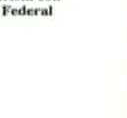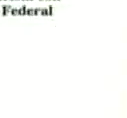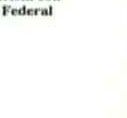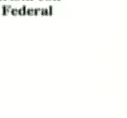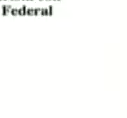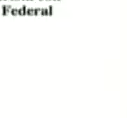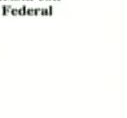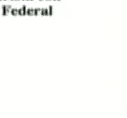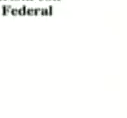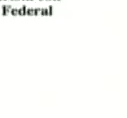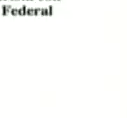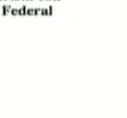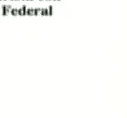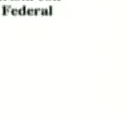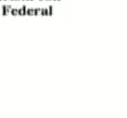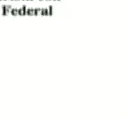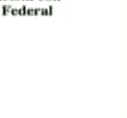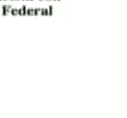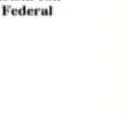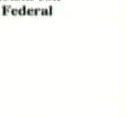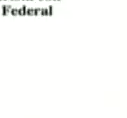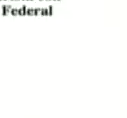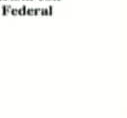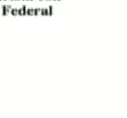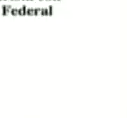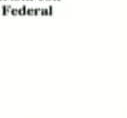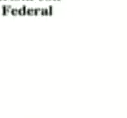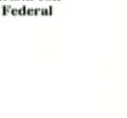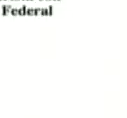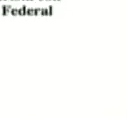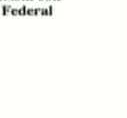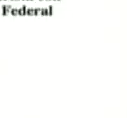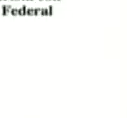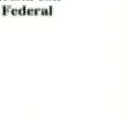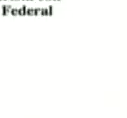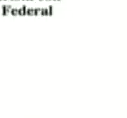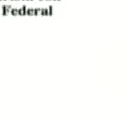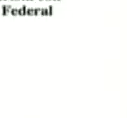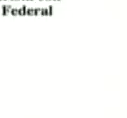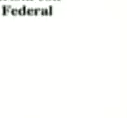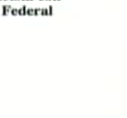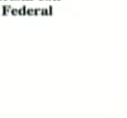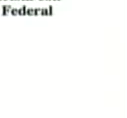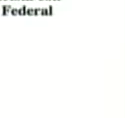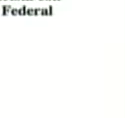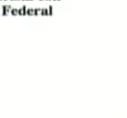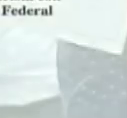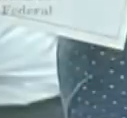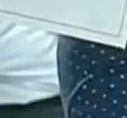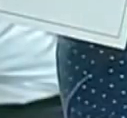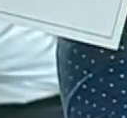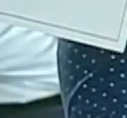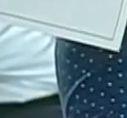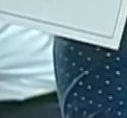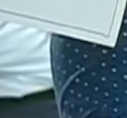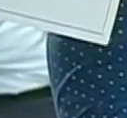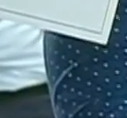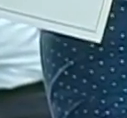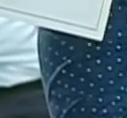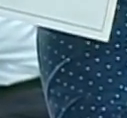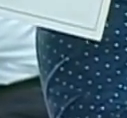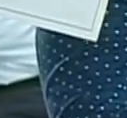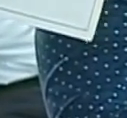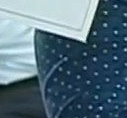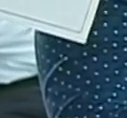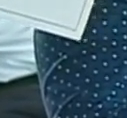señor, Richard Alberto Grillet Álvarez. Este sujeto fue policía del municipio Girardot